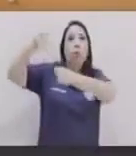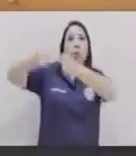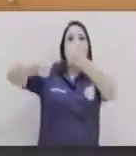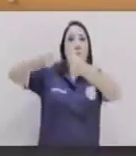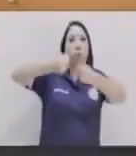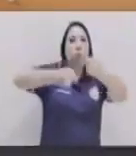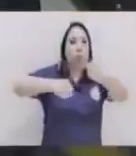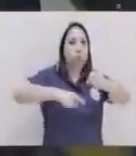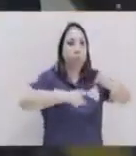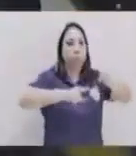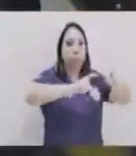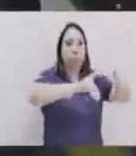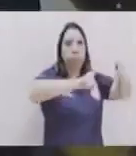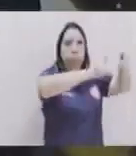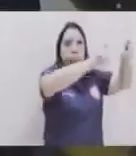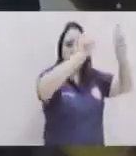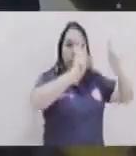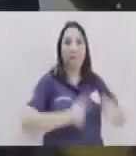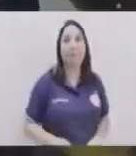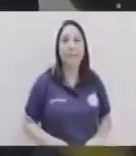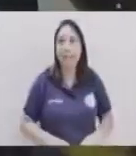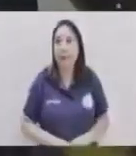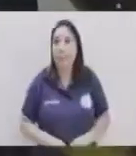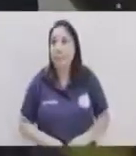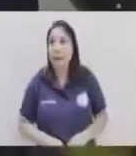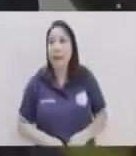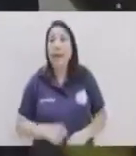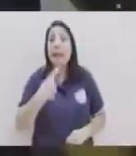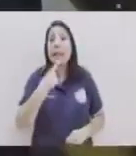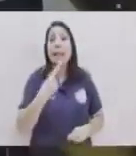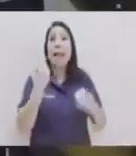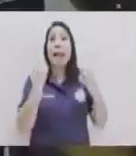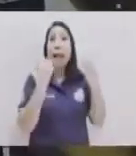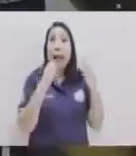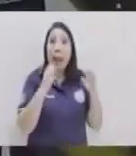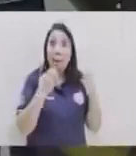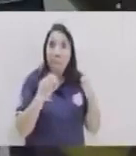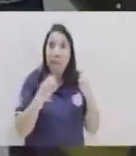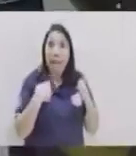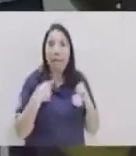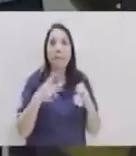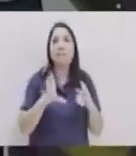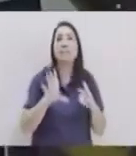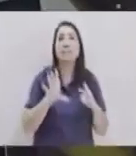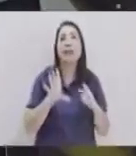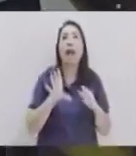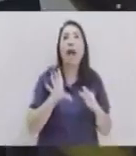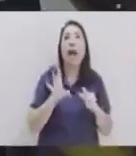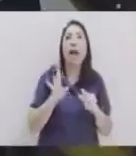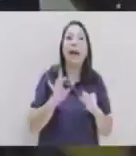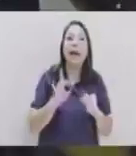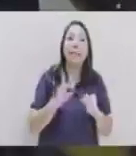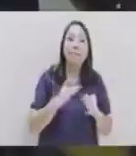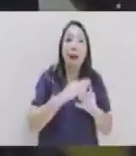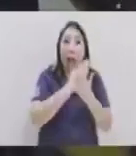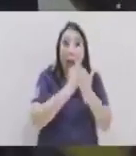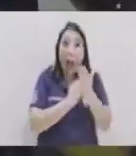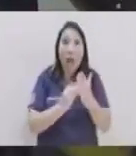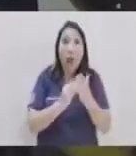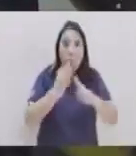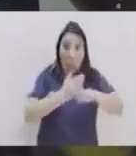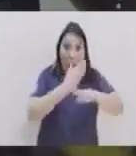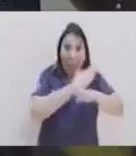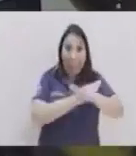el vehículo. En pocas palabras podríamos tal vez decir que una emergencia es algo que se pudo prevenir. Es algo que se